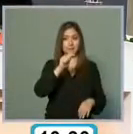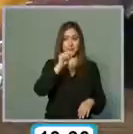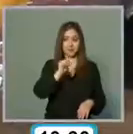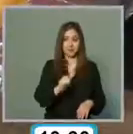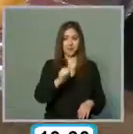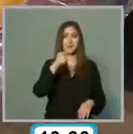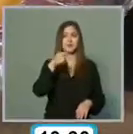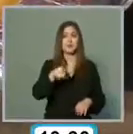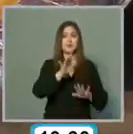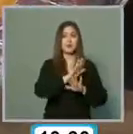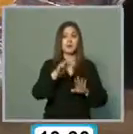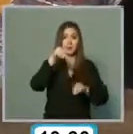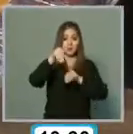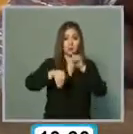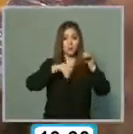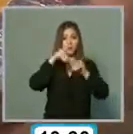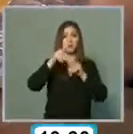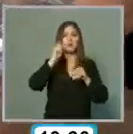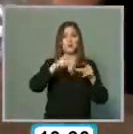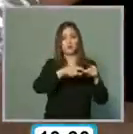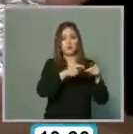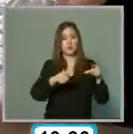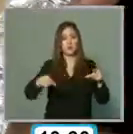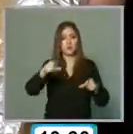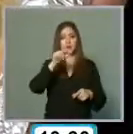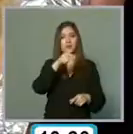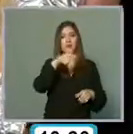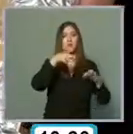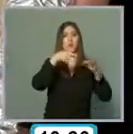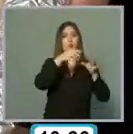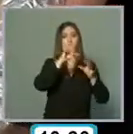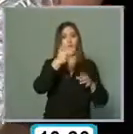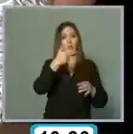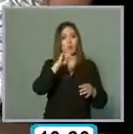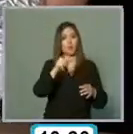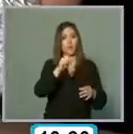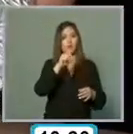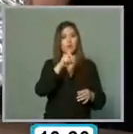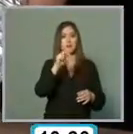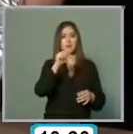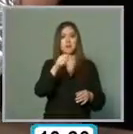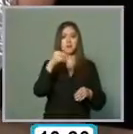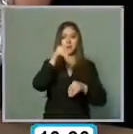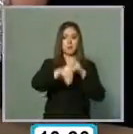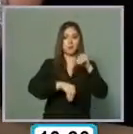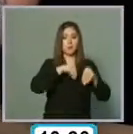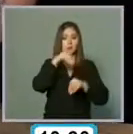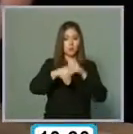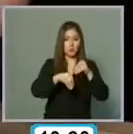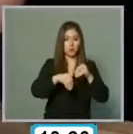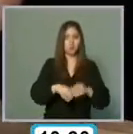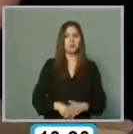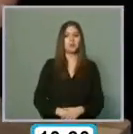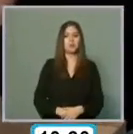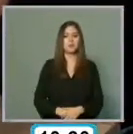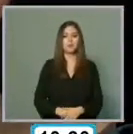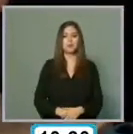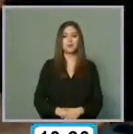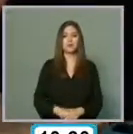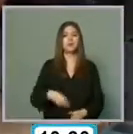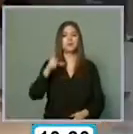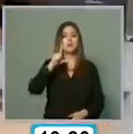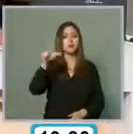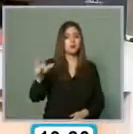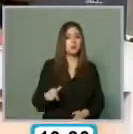ya nada más lo decoramos con las hojas de almendra. Ahí se alcanza a ver, vean qué bonito. Lo decoramos con las hojas de almendra y pues ya nada más